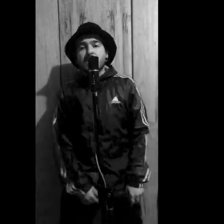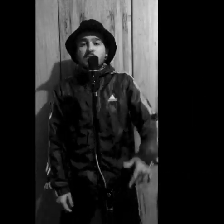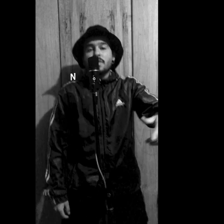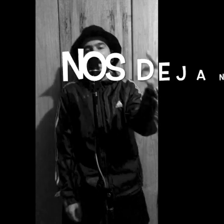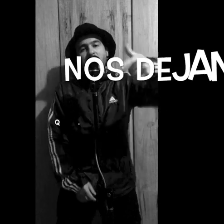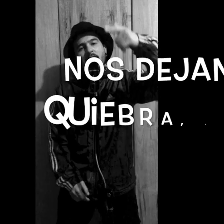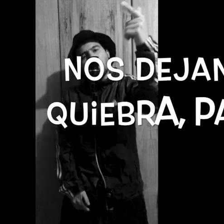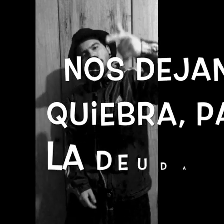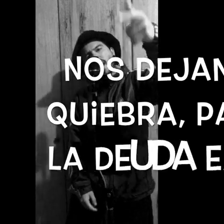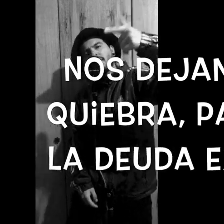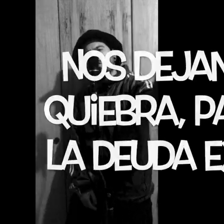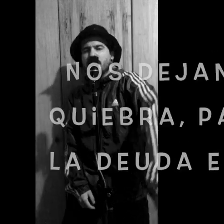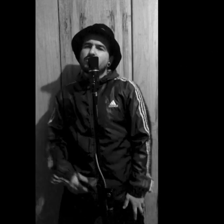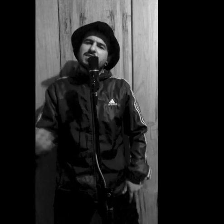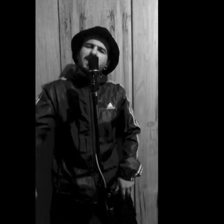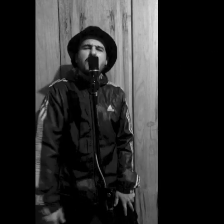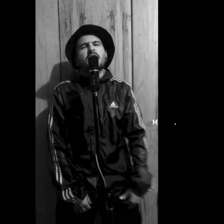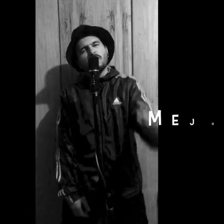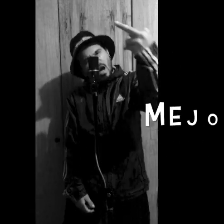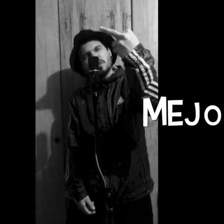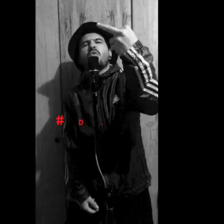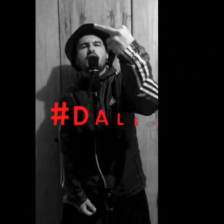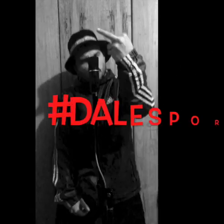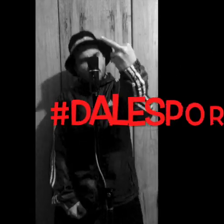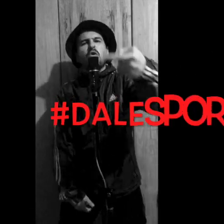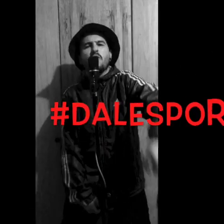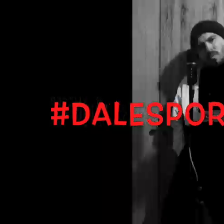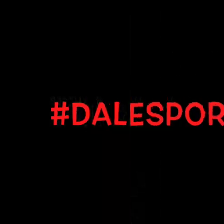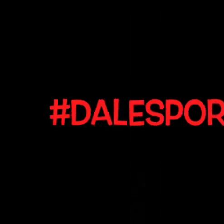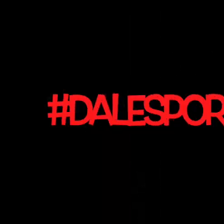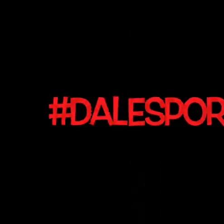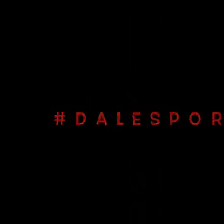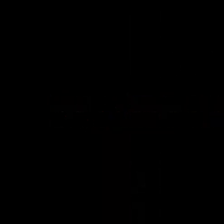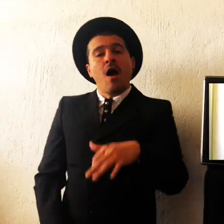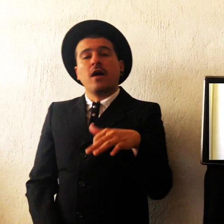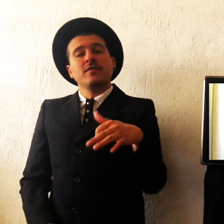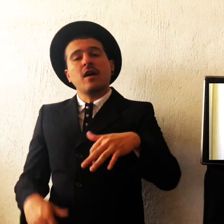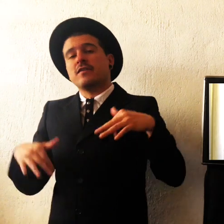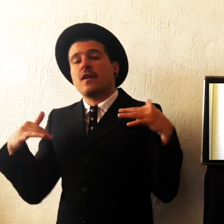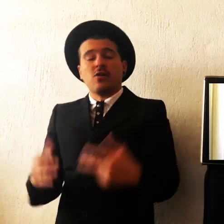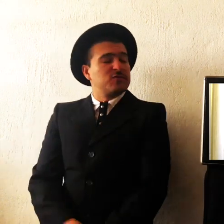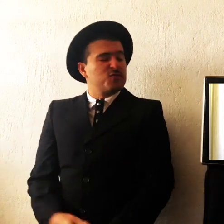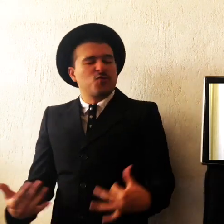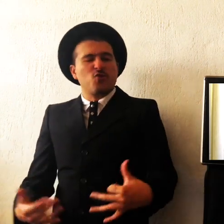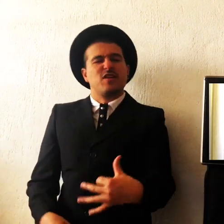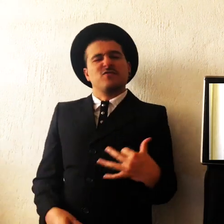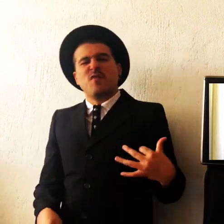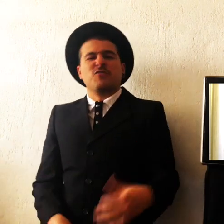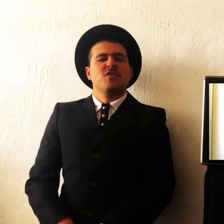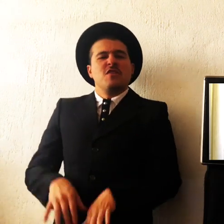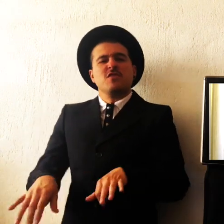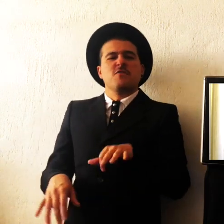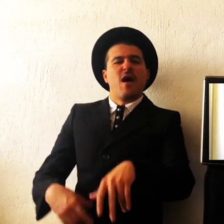sus cuentas Nos dejan en la quiebra pagando la deuda externa Mejor dales por el nulo Andy, Andy Arauz, tú solo